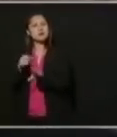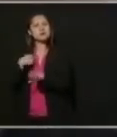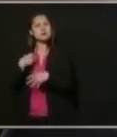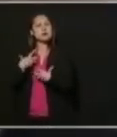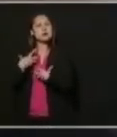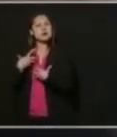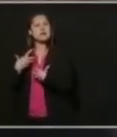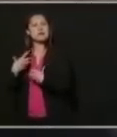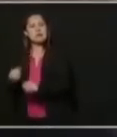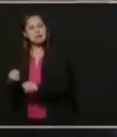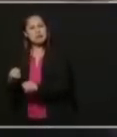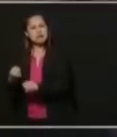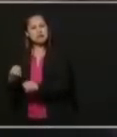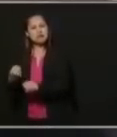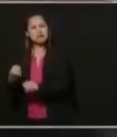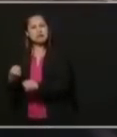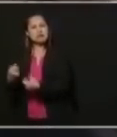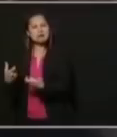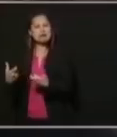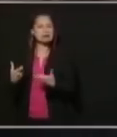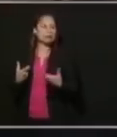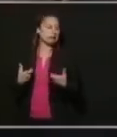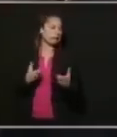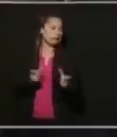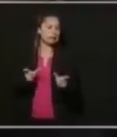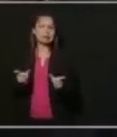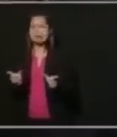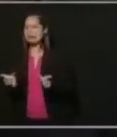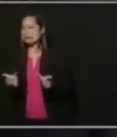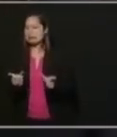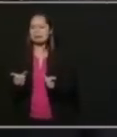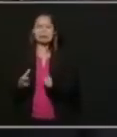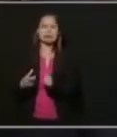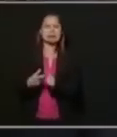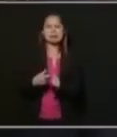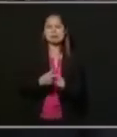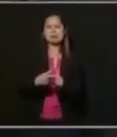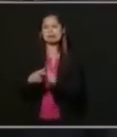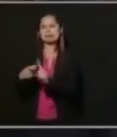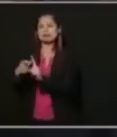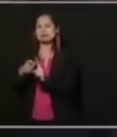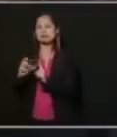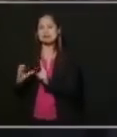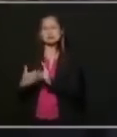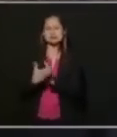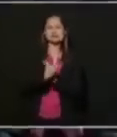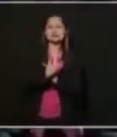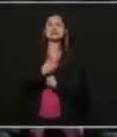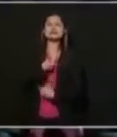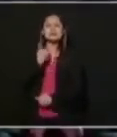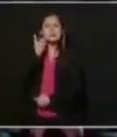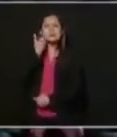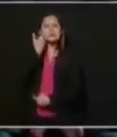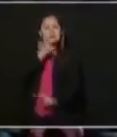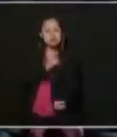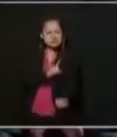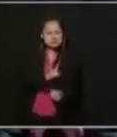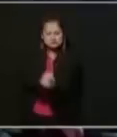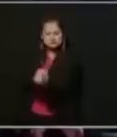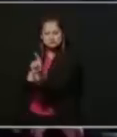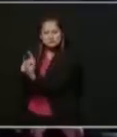que me rodeen y que ya no pueda tener comunicación directa con el pueblo.